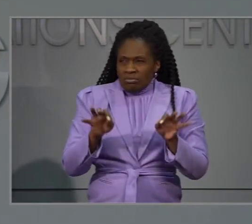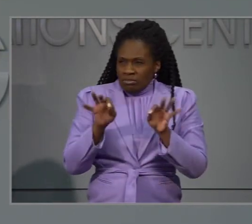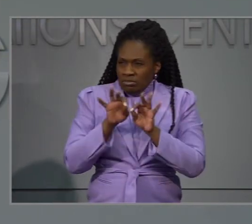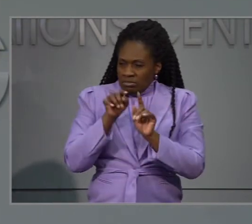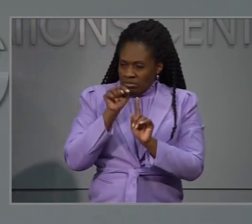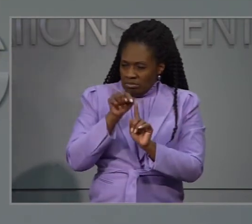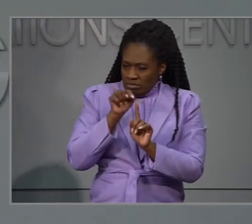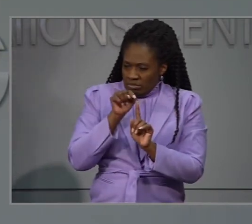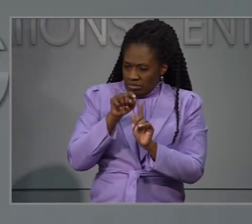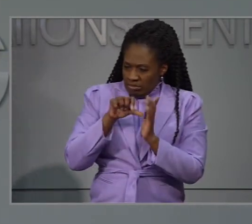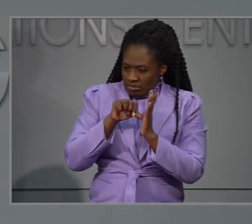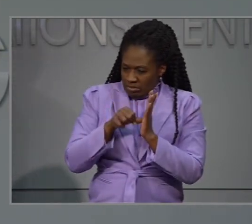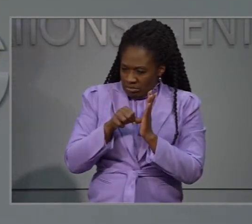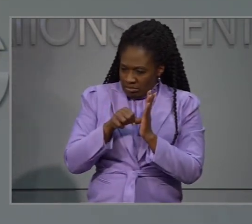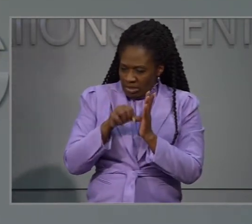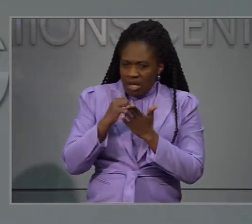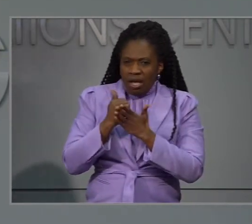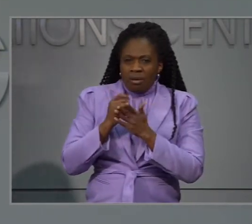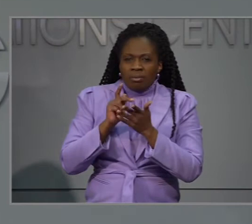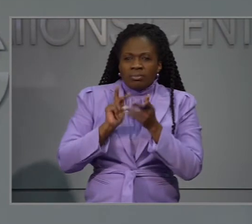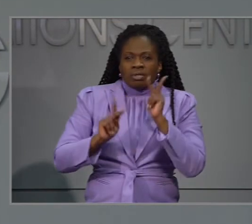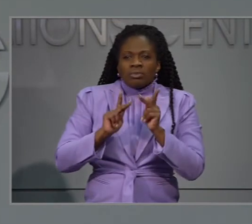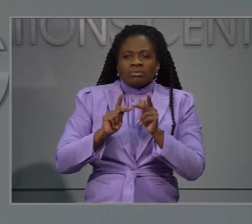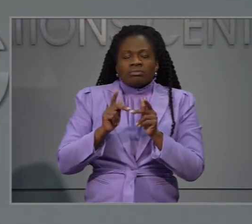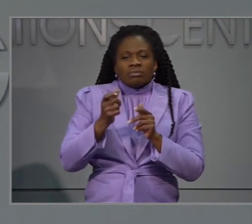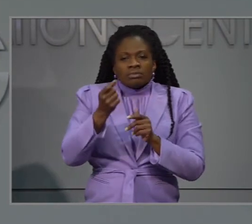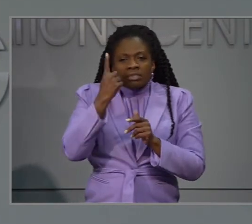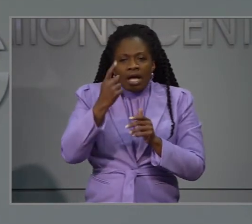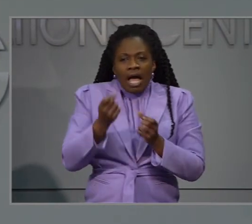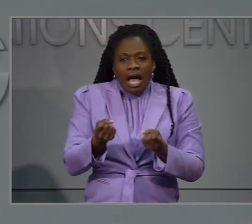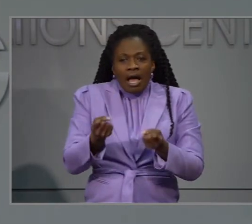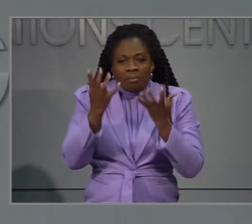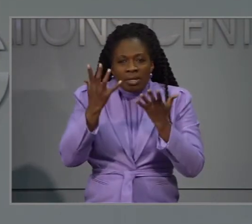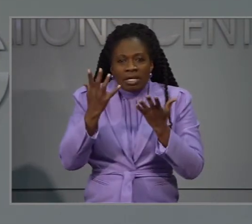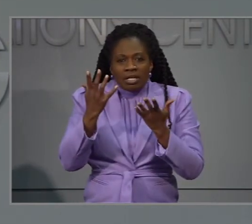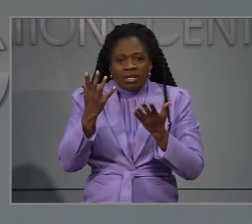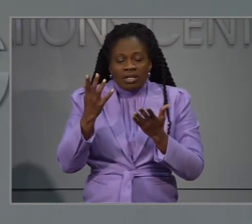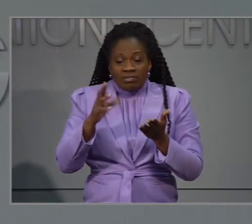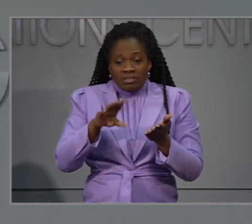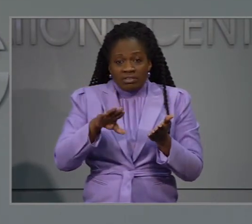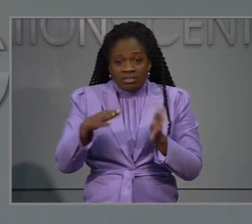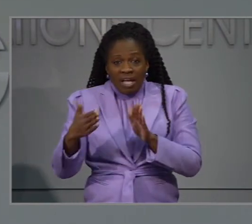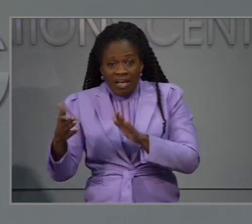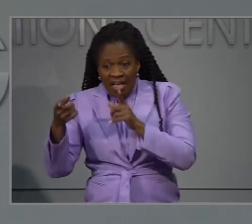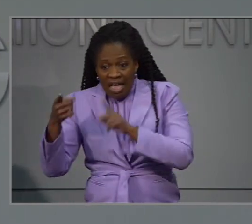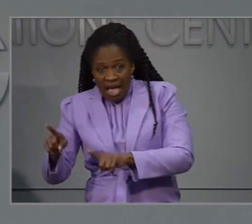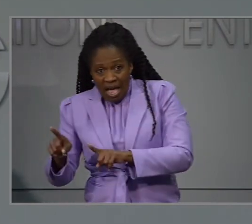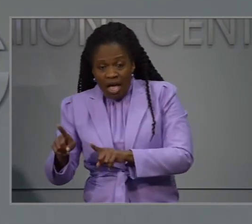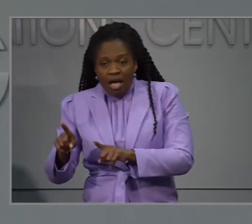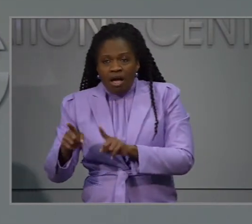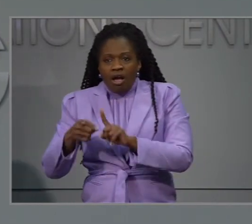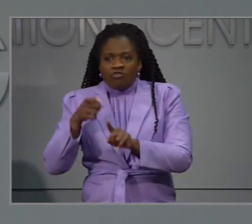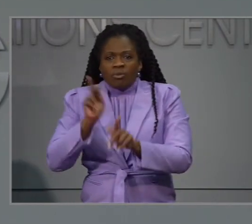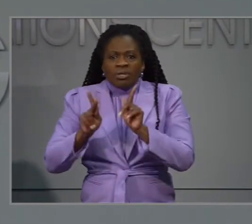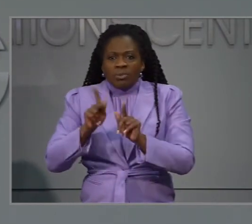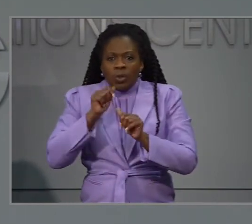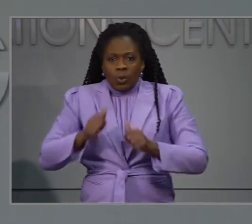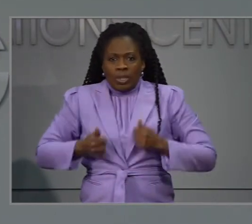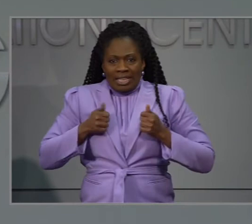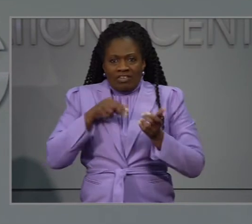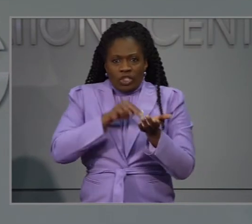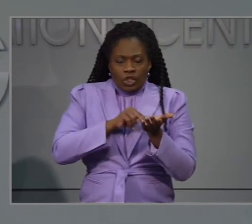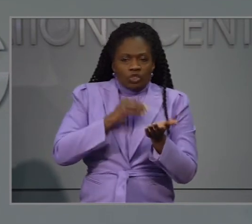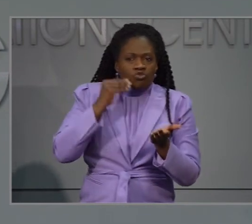algo en particular que sé es que estamos trabajando en ayudarle a la gente a comprender cuánto hacer los fallecimientos han sucedido